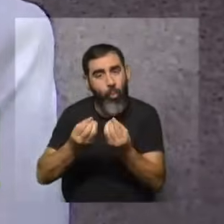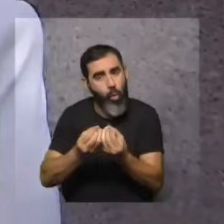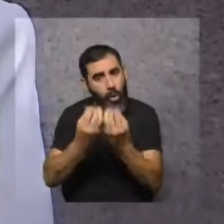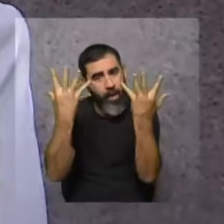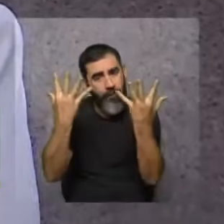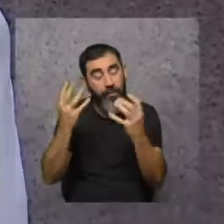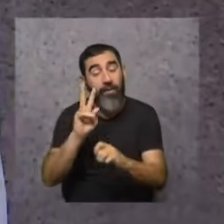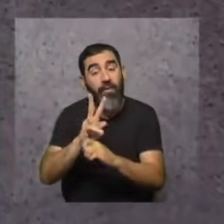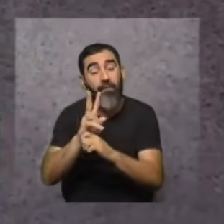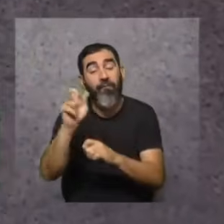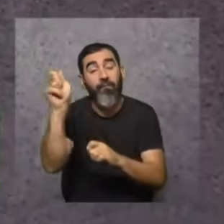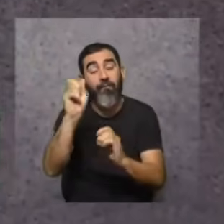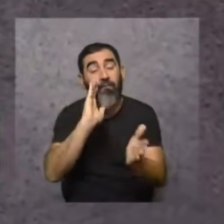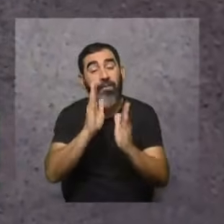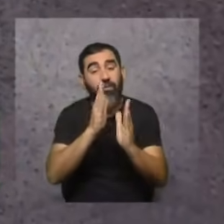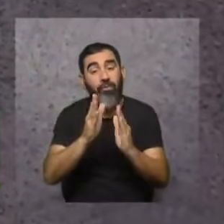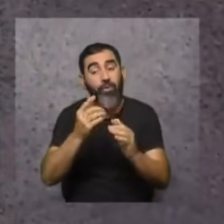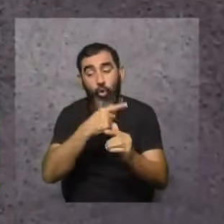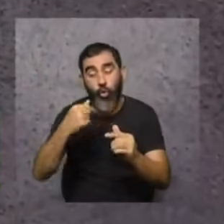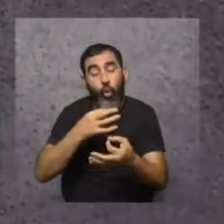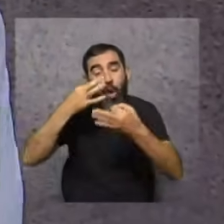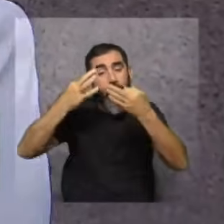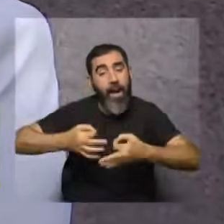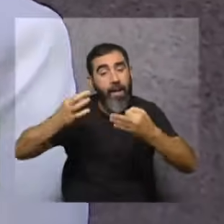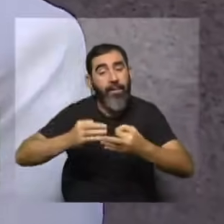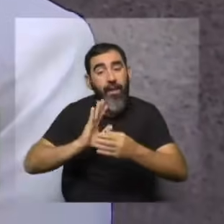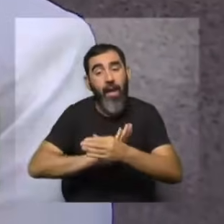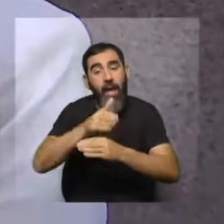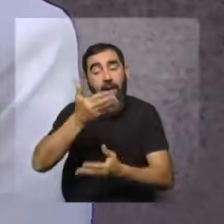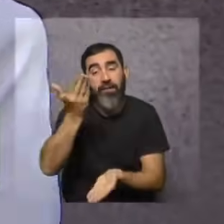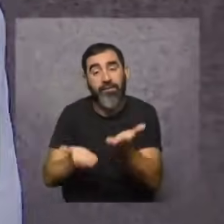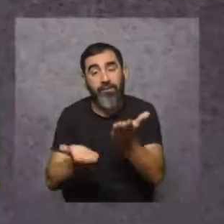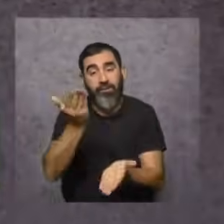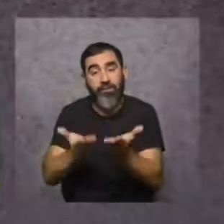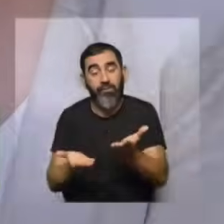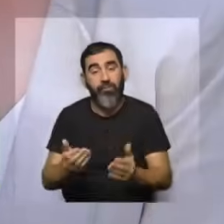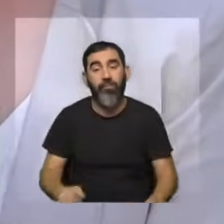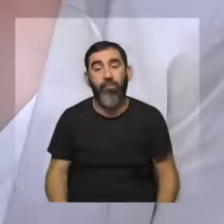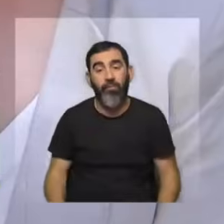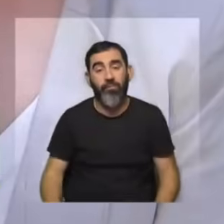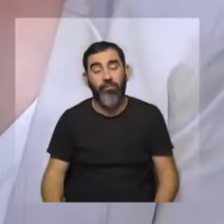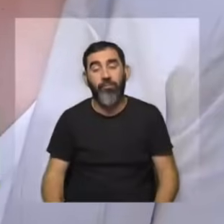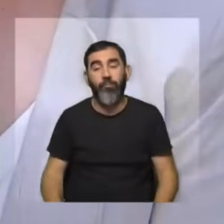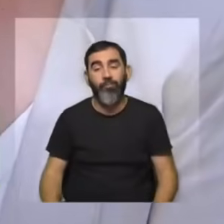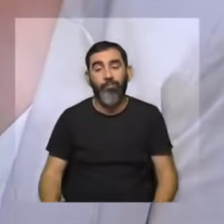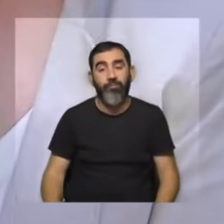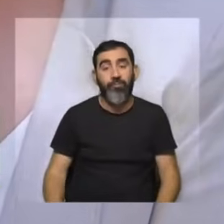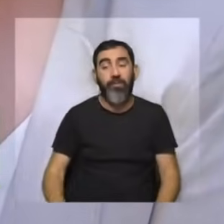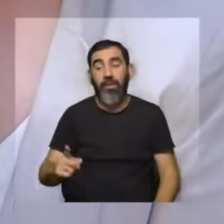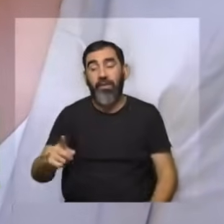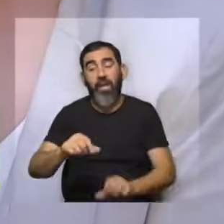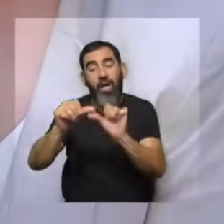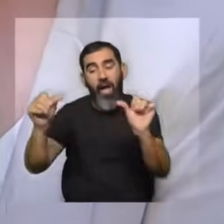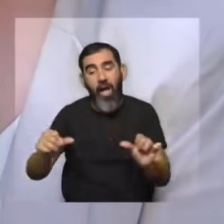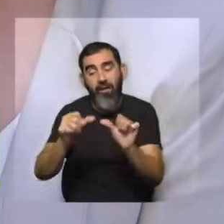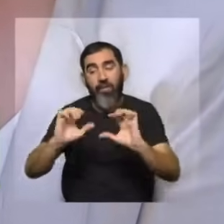Como defensores públicos somos garantes del acceso a la justicia y entendemos que estas prácticas,